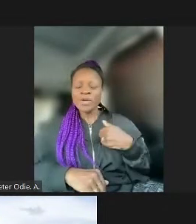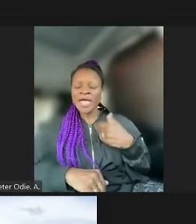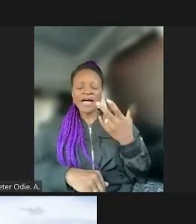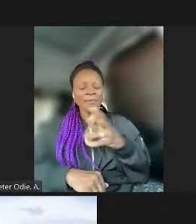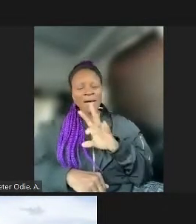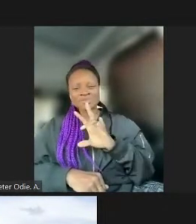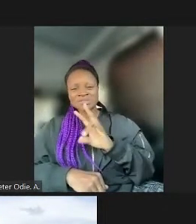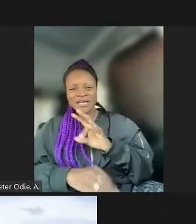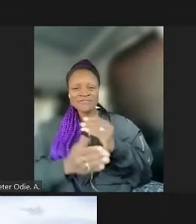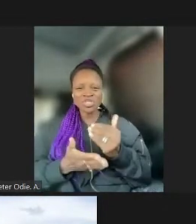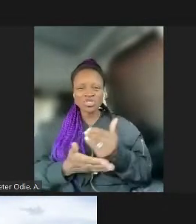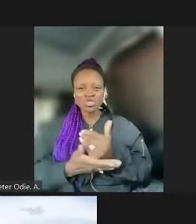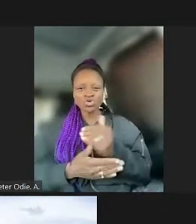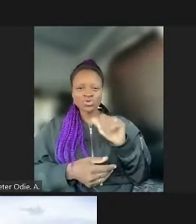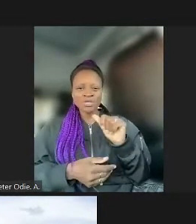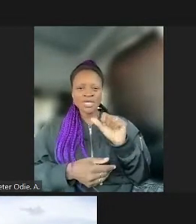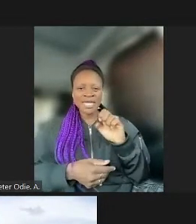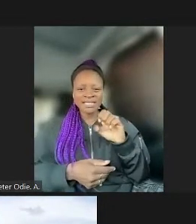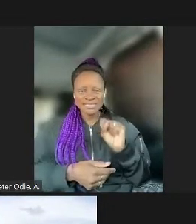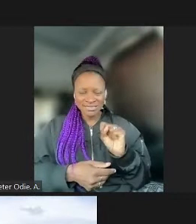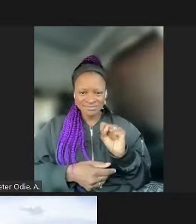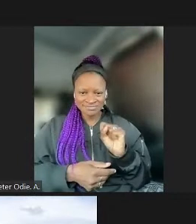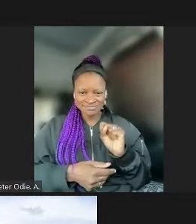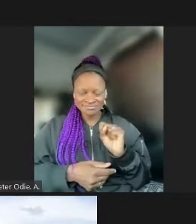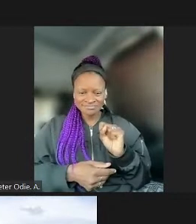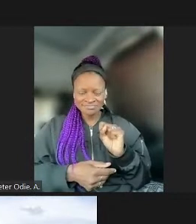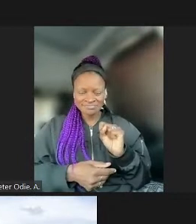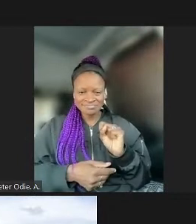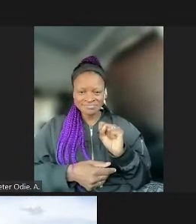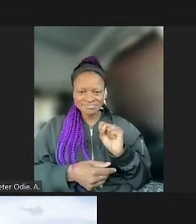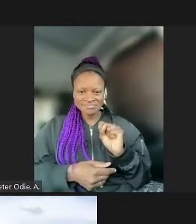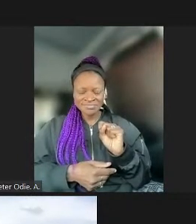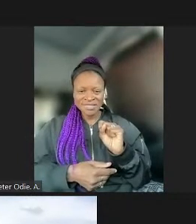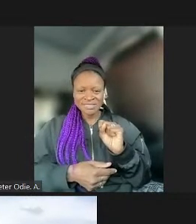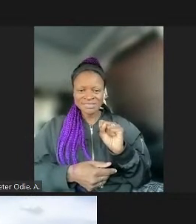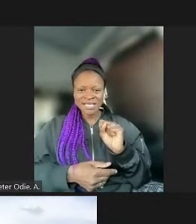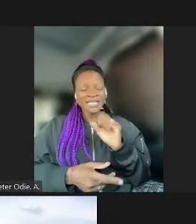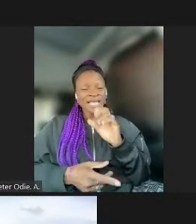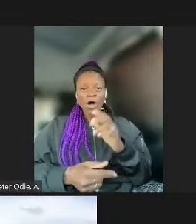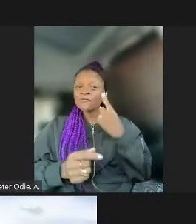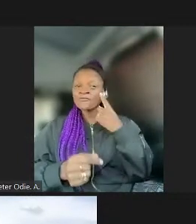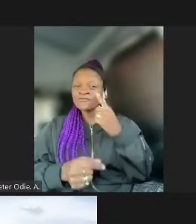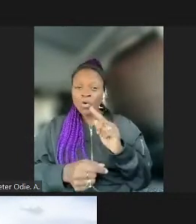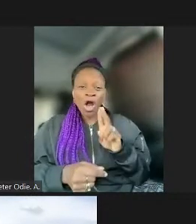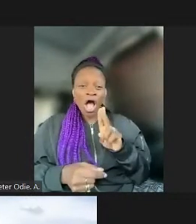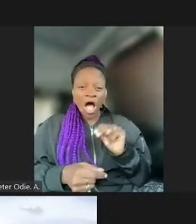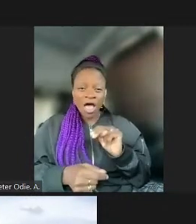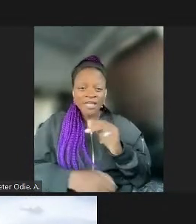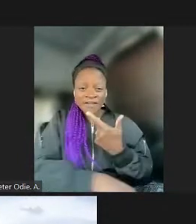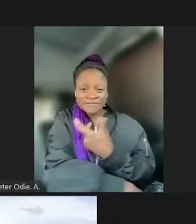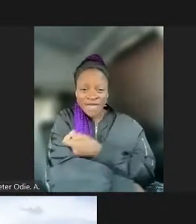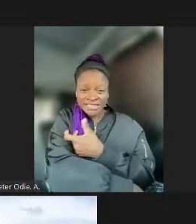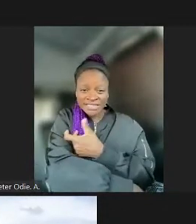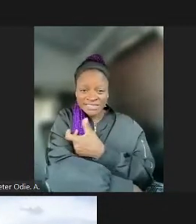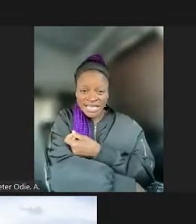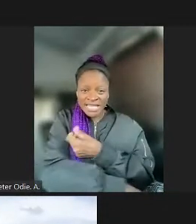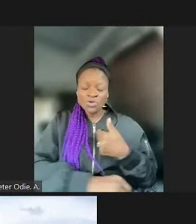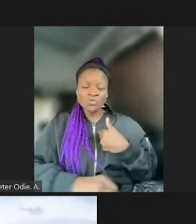infectados. Lo más importante es de que por cada 1,000 residentes de que se estén vacunando y que se estén cuidando.